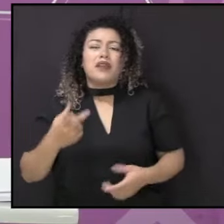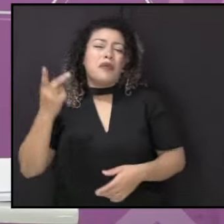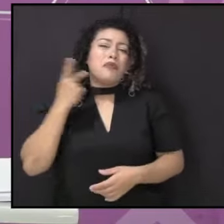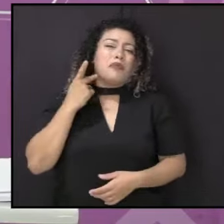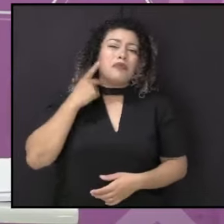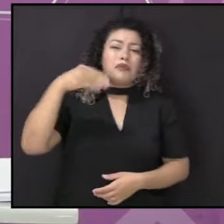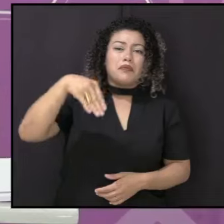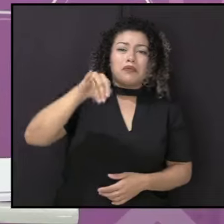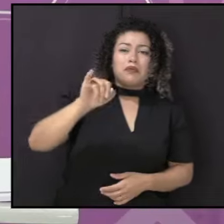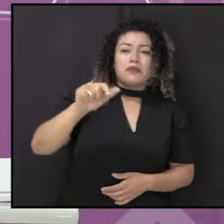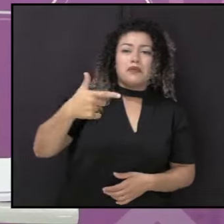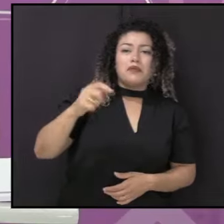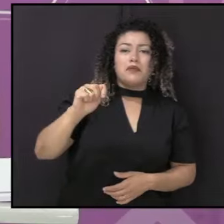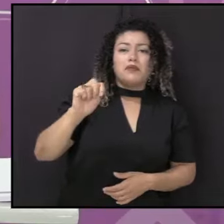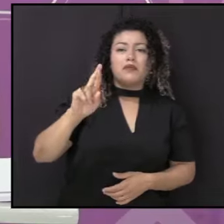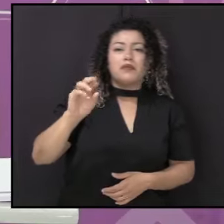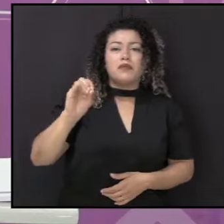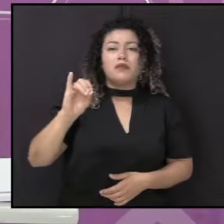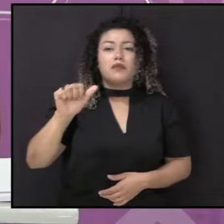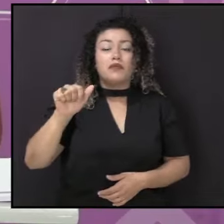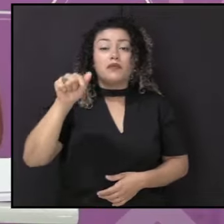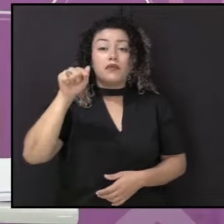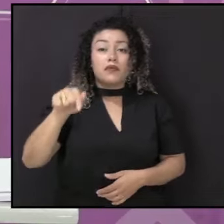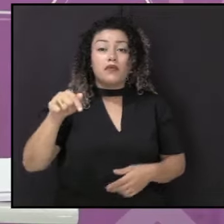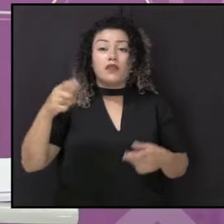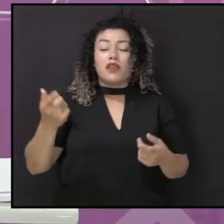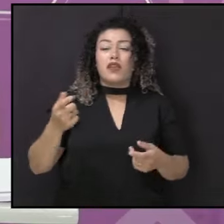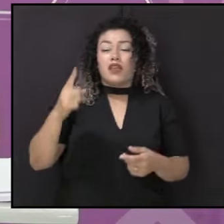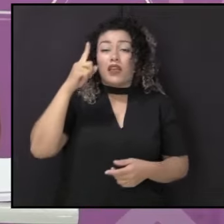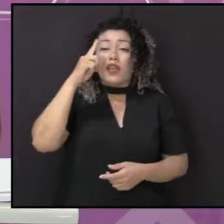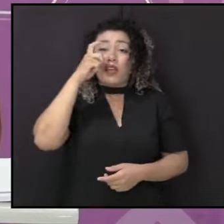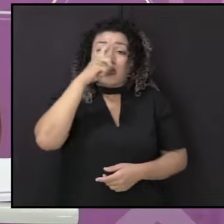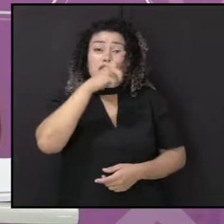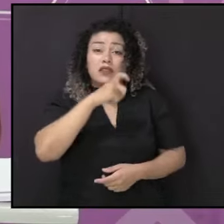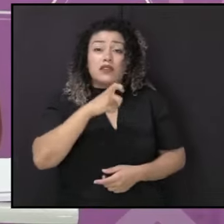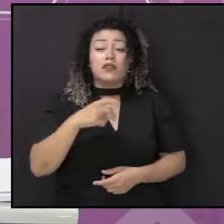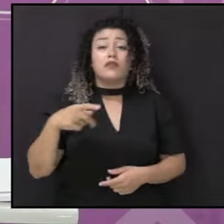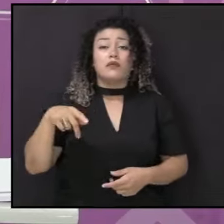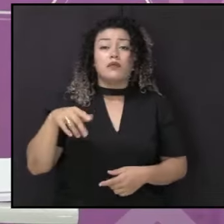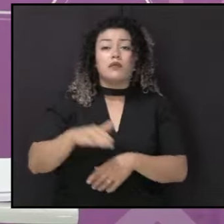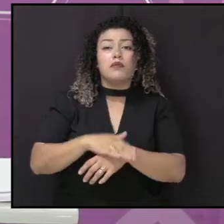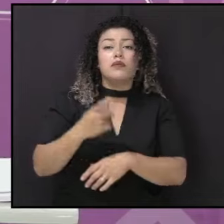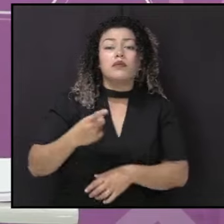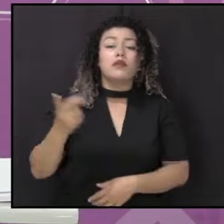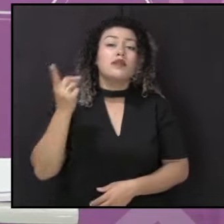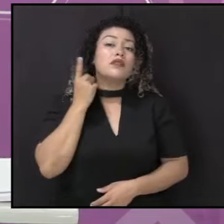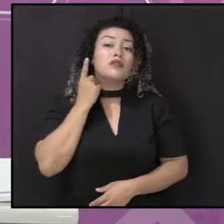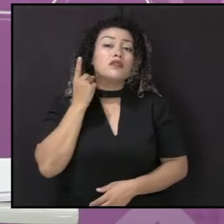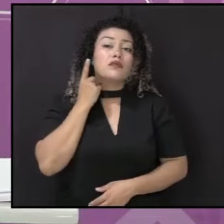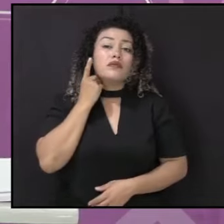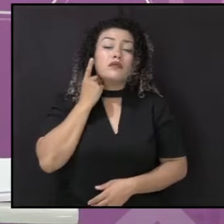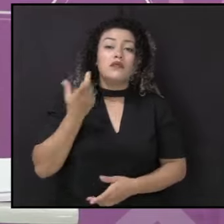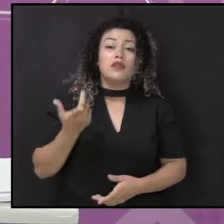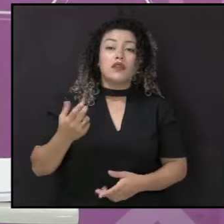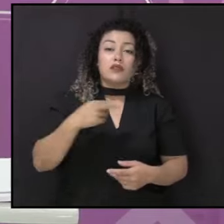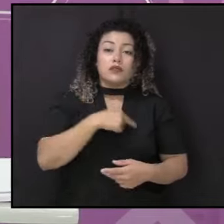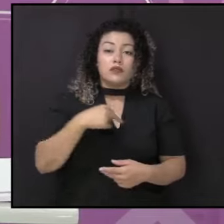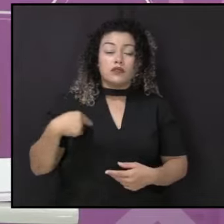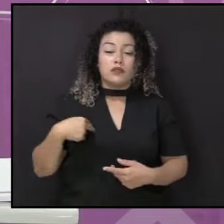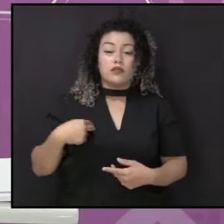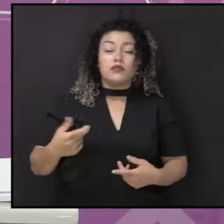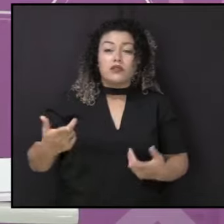también entender cuáles son las facultades que tenemos o que van a tener los diputados, porque si no se entiende esas facultades, ¿cómo vamos a poder